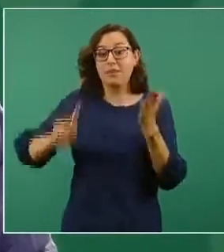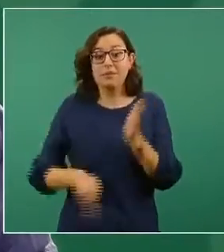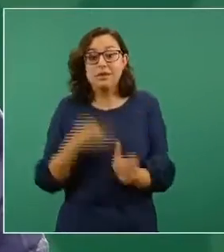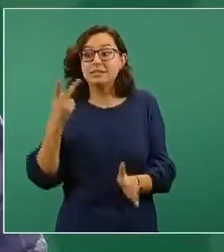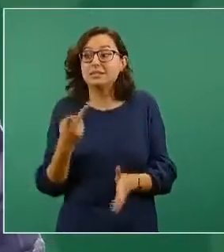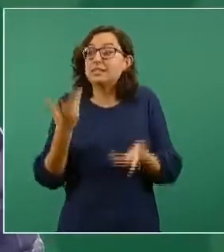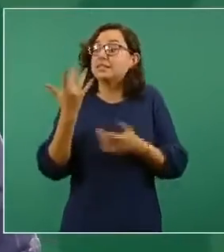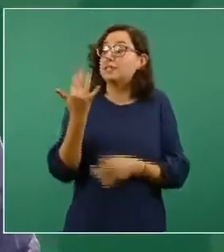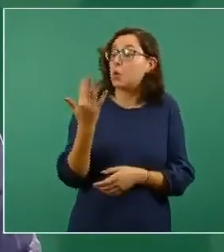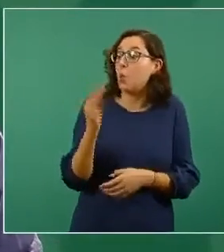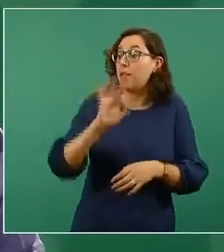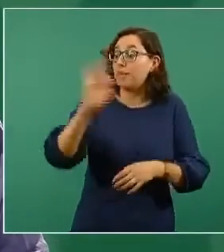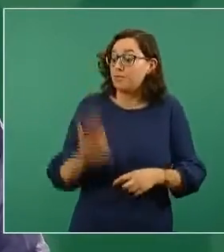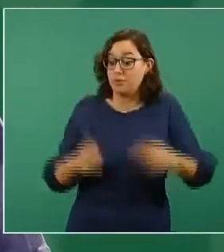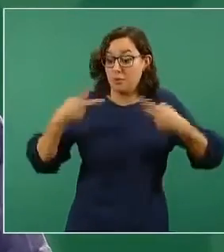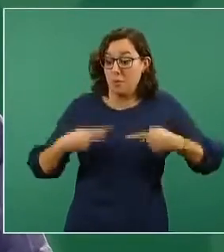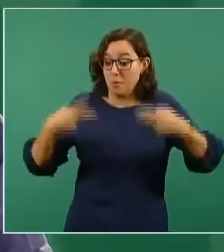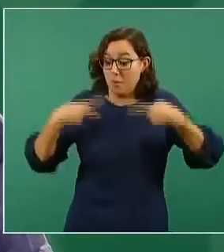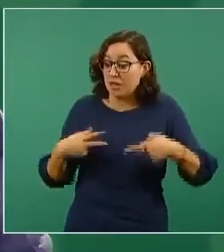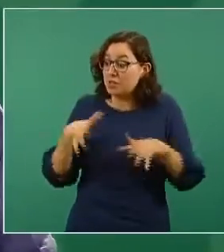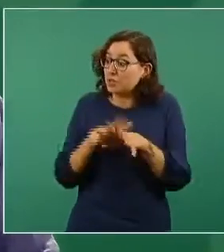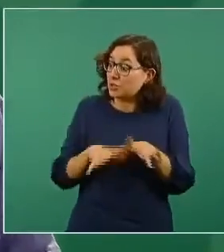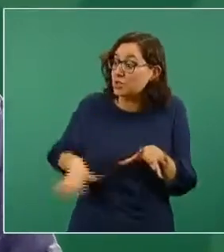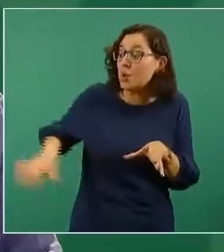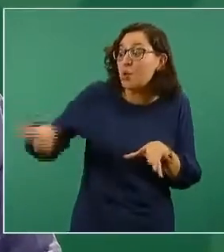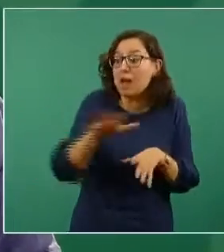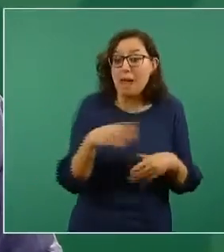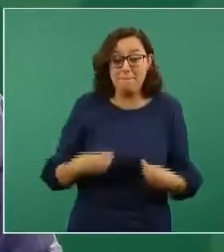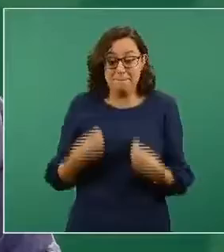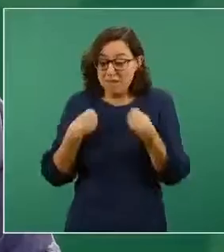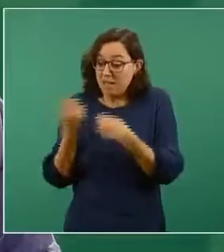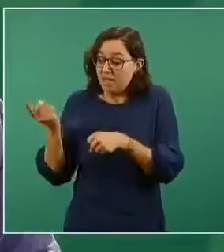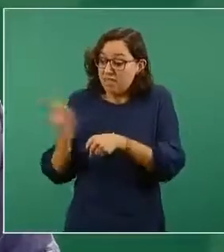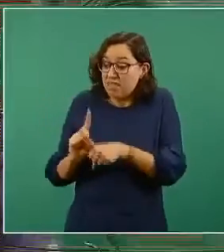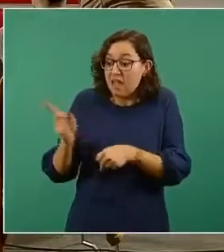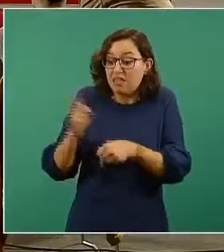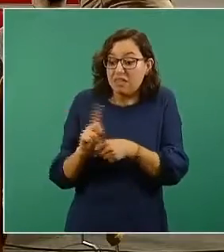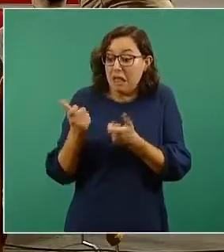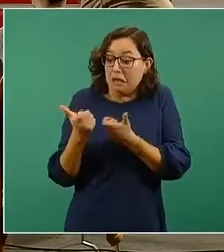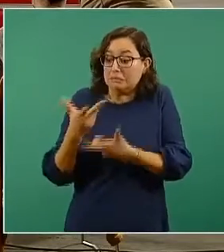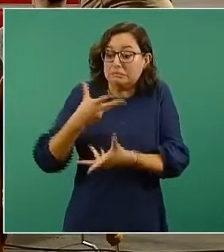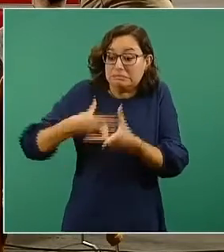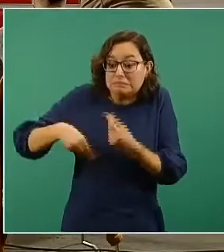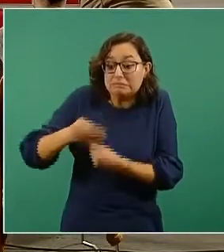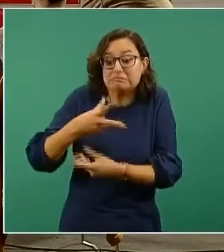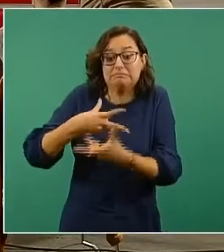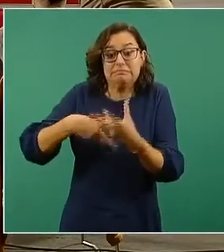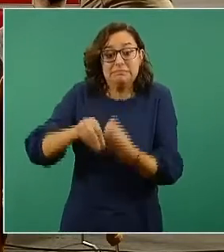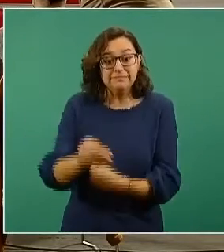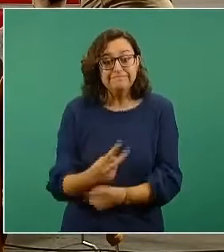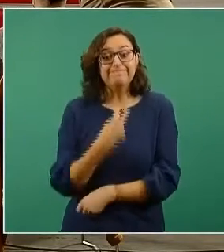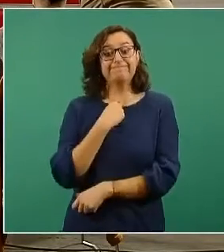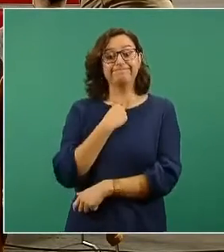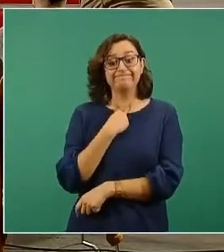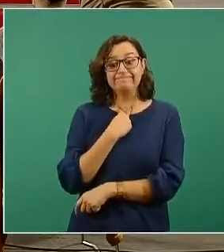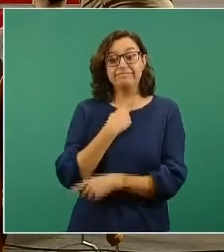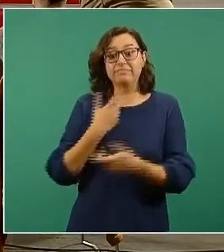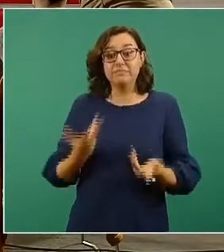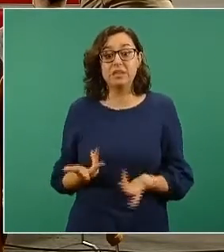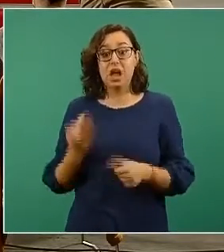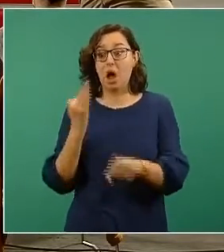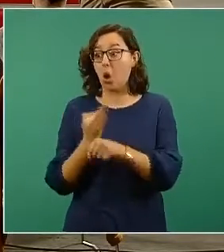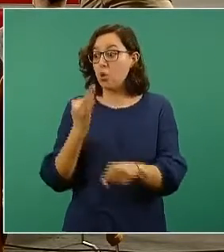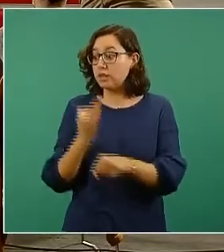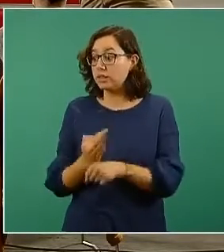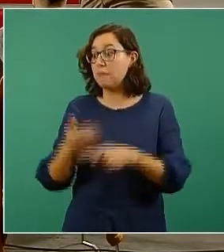Y la persona que vende lotes afuera de una escuela ha pasado tiempos muy difíciles porque las escuelas están cerradas.